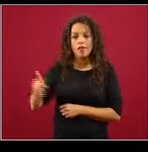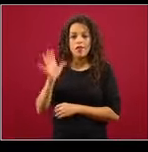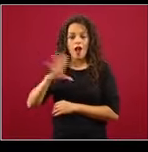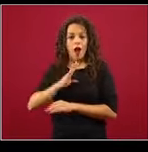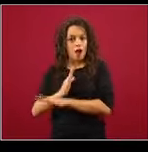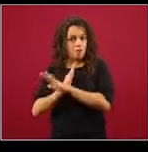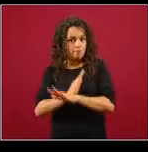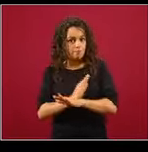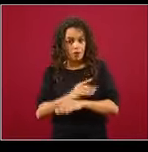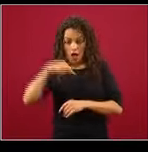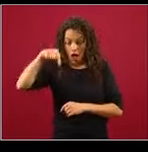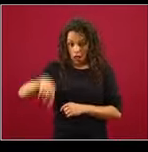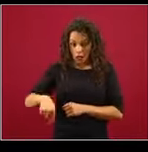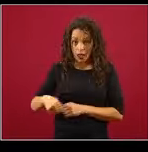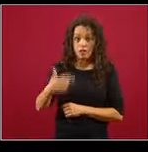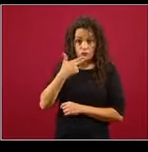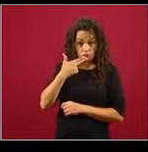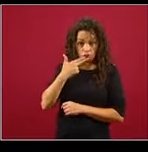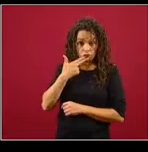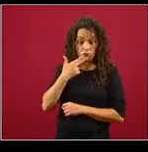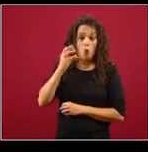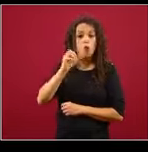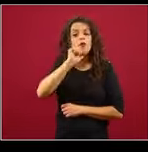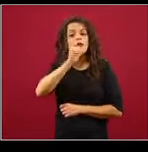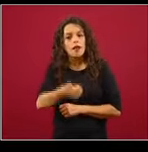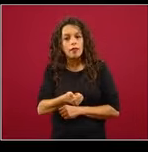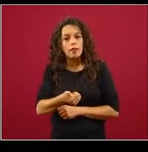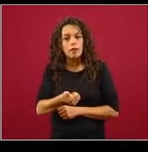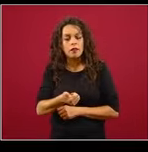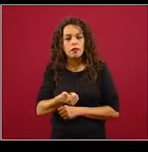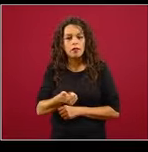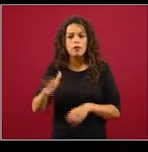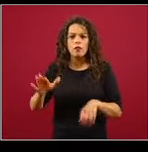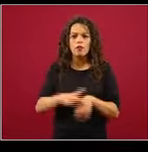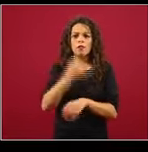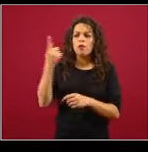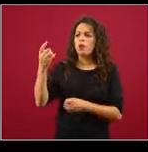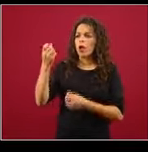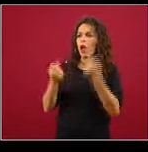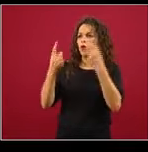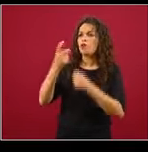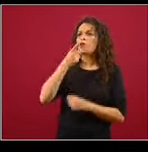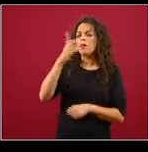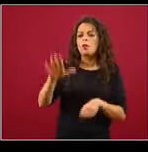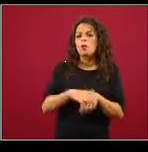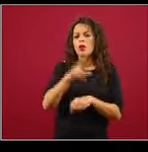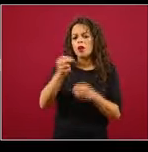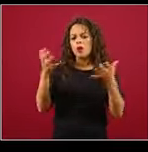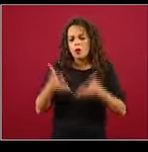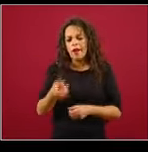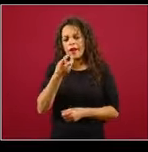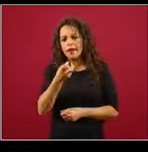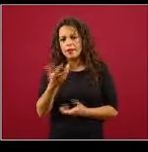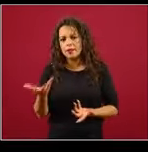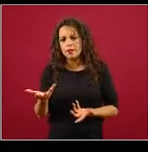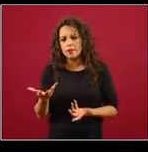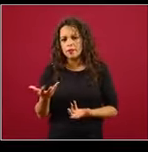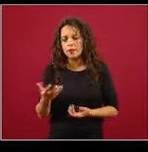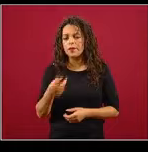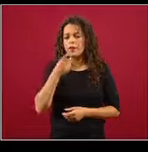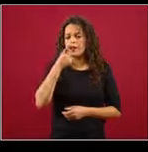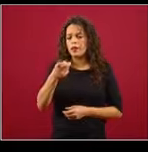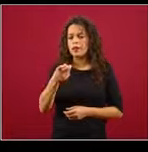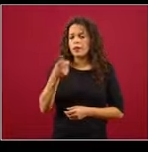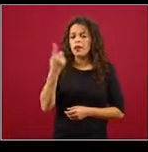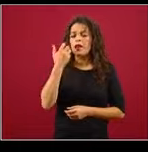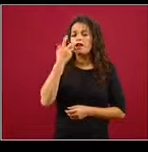se ha mencionado que por qué no practicamos inmunidad del rebaño. ¿Cuál es su punto de vista? ¿Sí aplica o no nos aplica en este